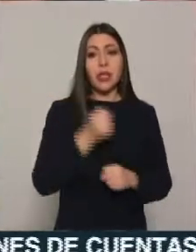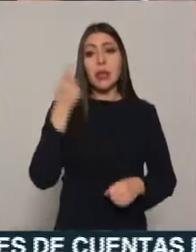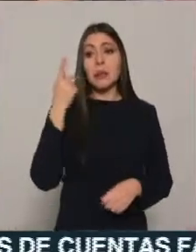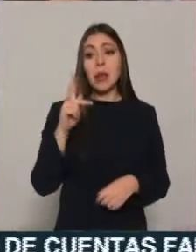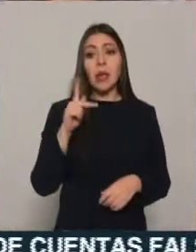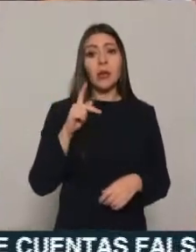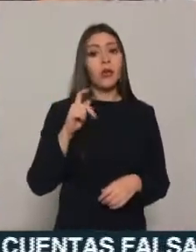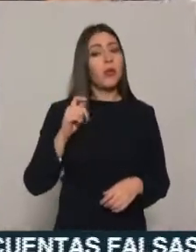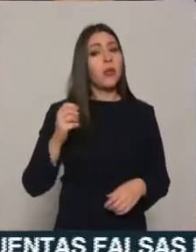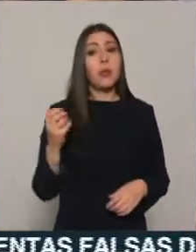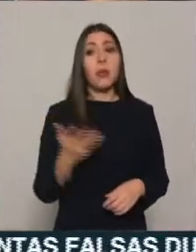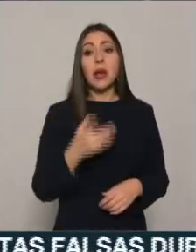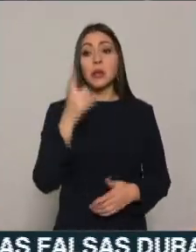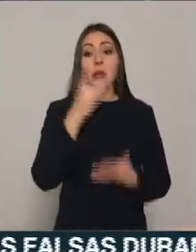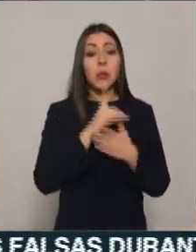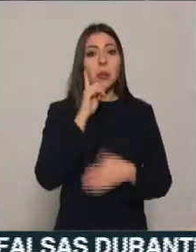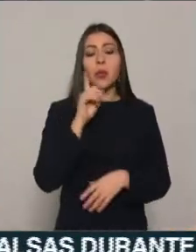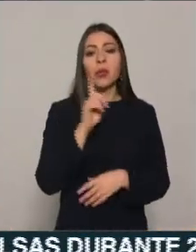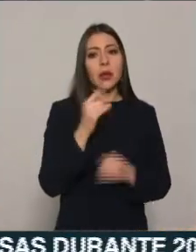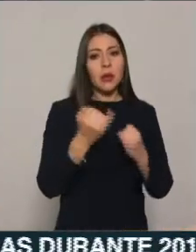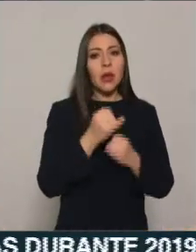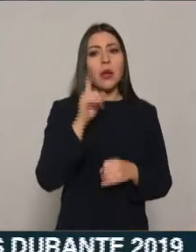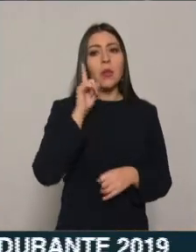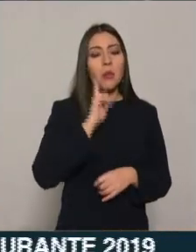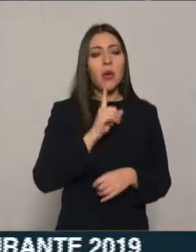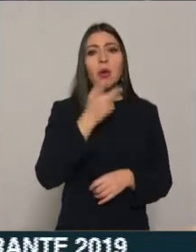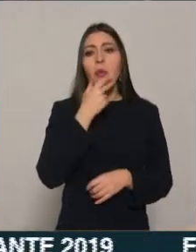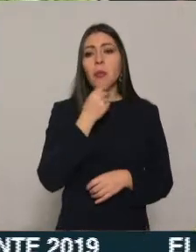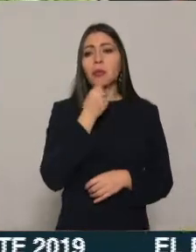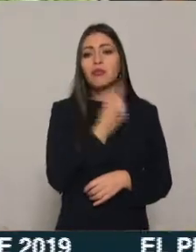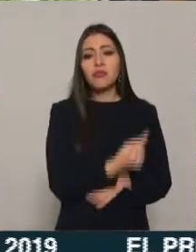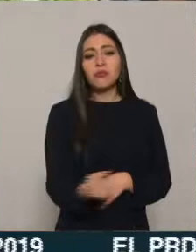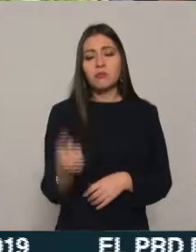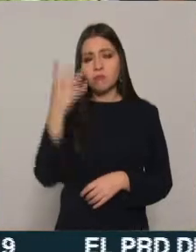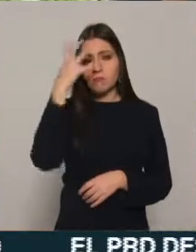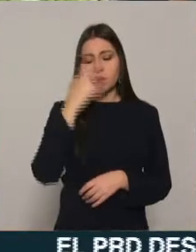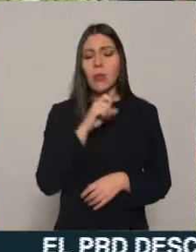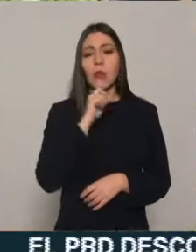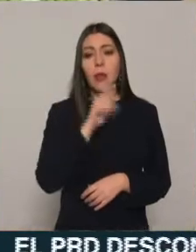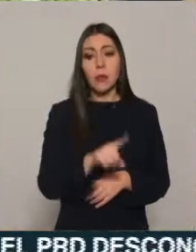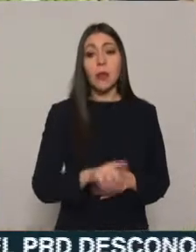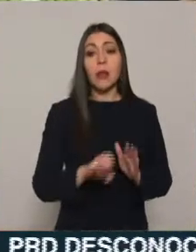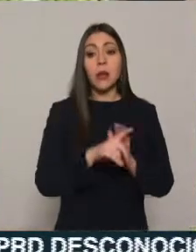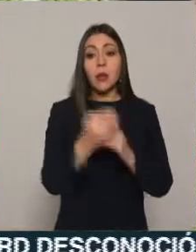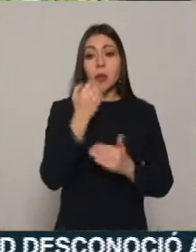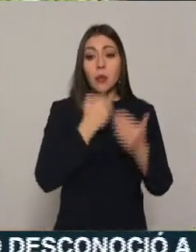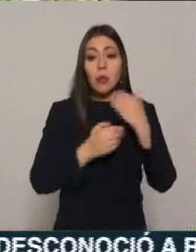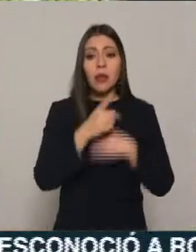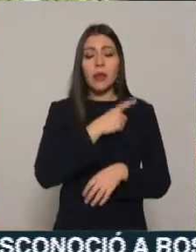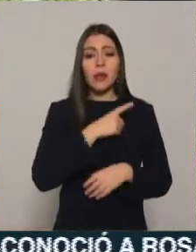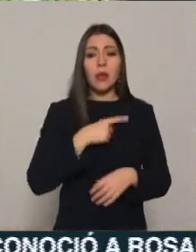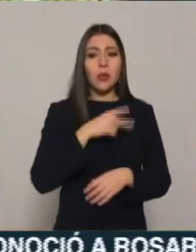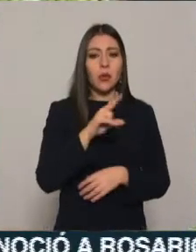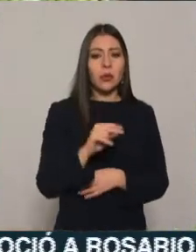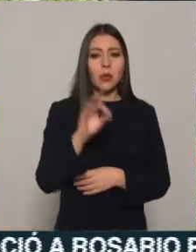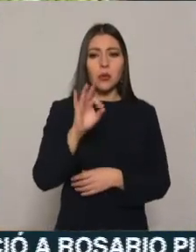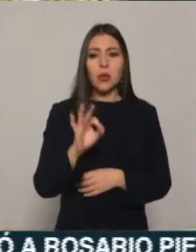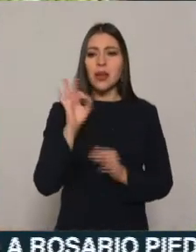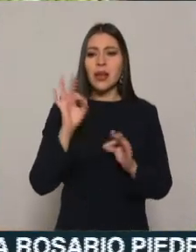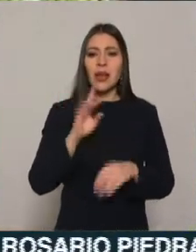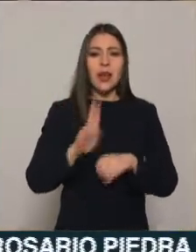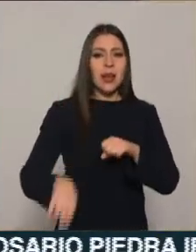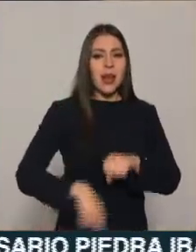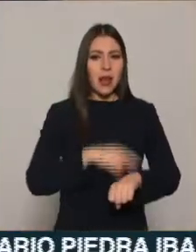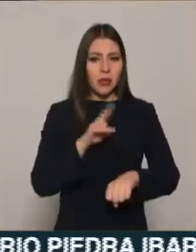todos, hombres y tristemente a niños también, por lo que recomienda que la comida que se consuma sea entre el 80 y 90% alimentos